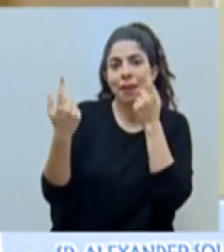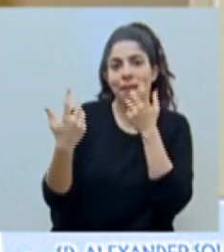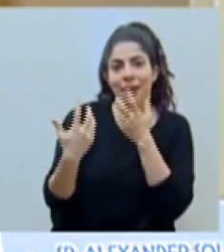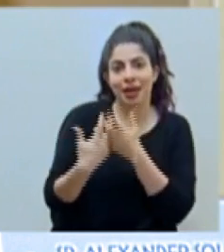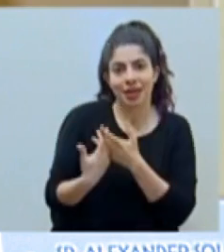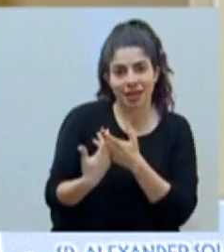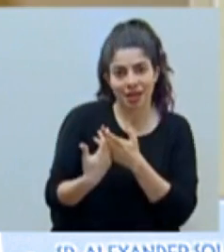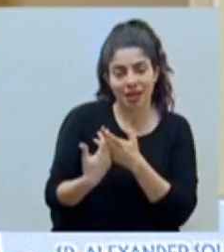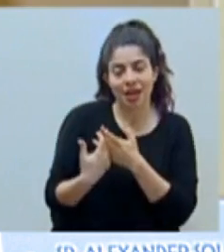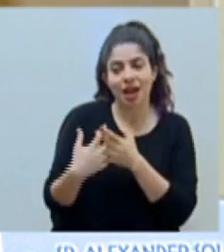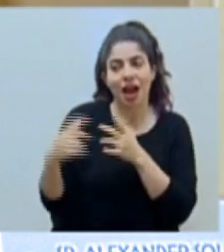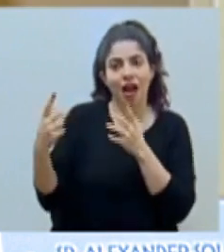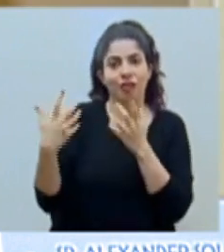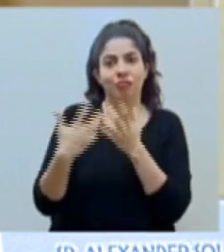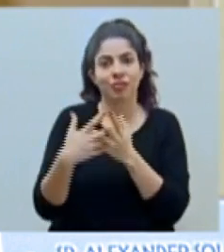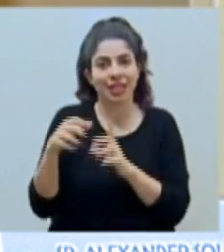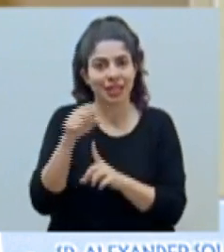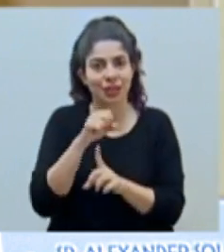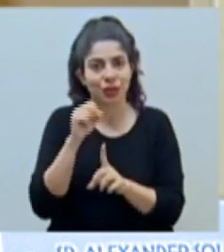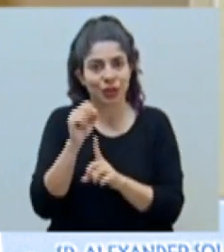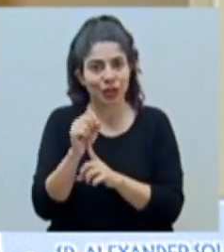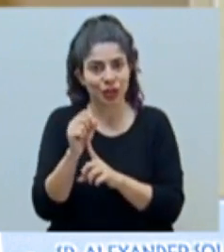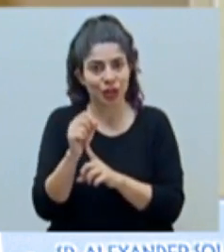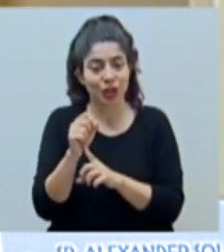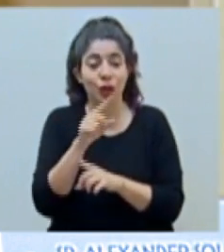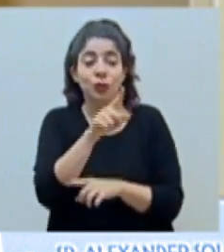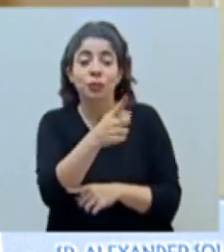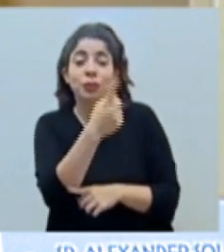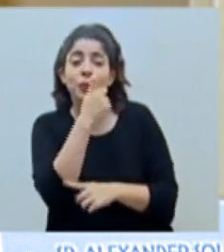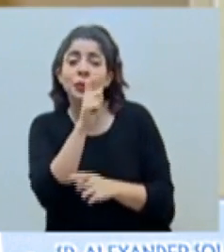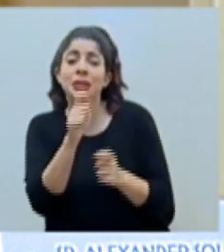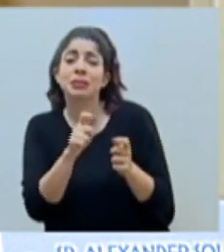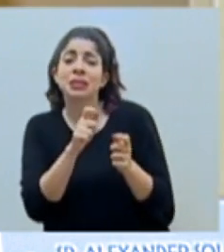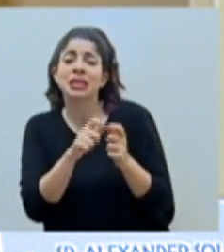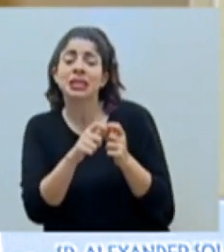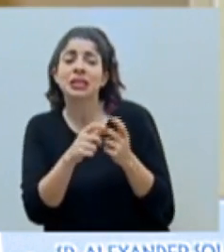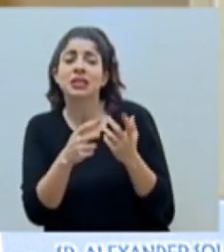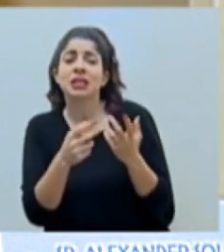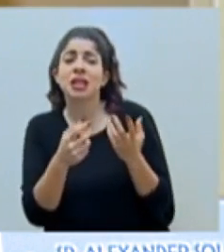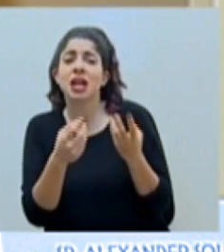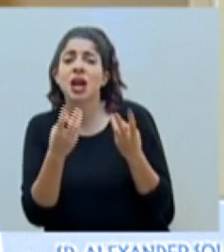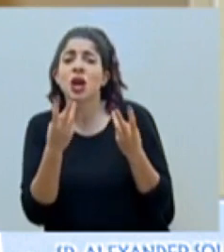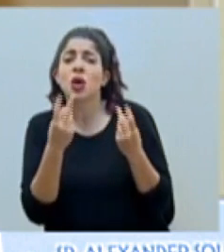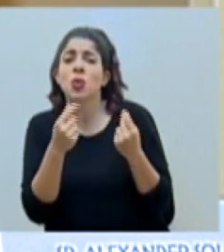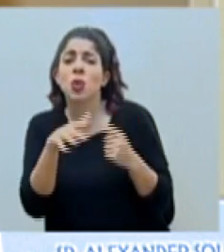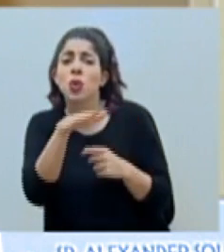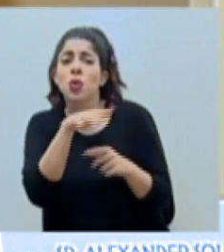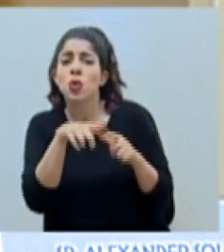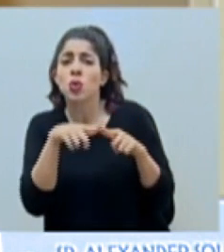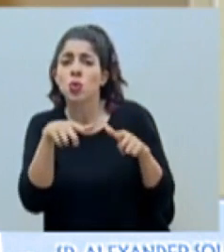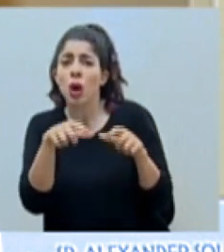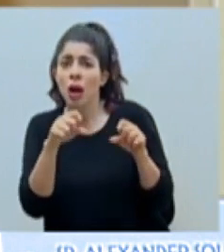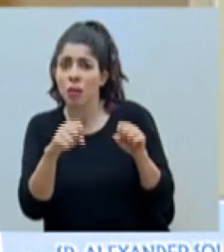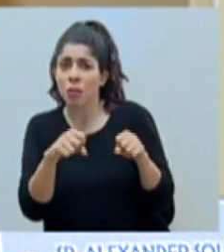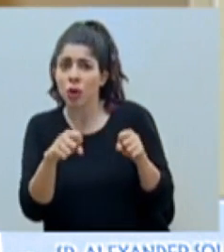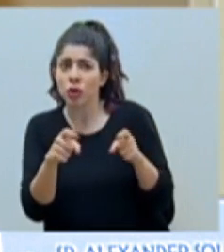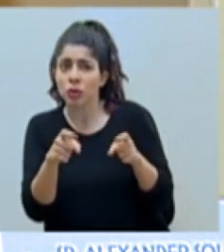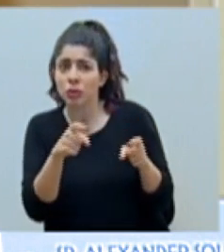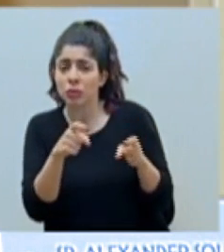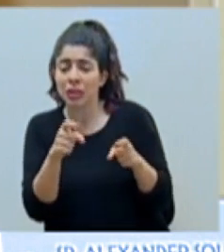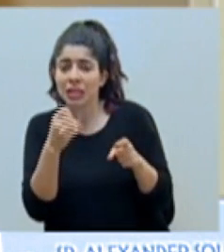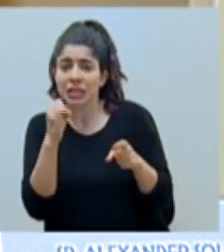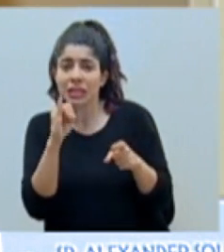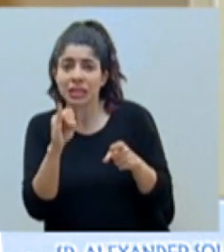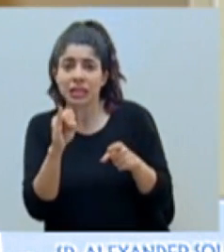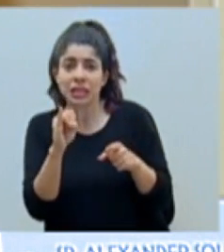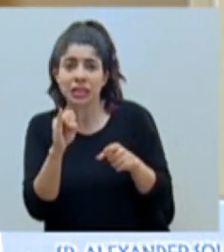a la altura. En cuanto a la pregunta específica sobre la capacidad de la región para manejar